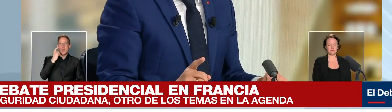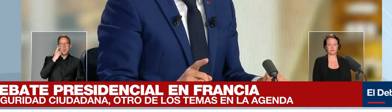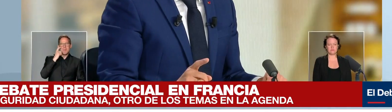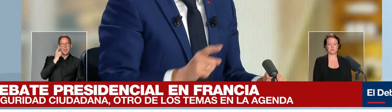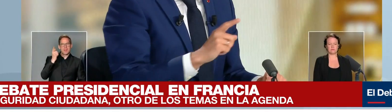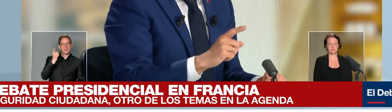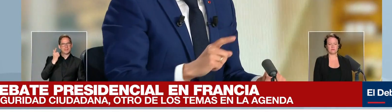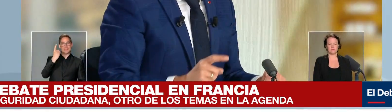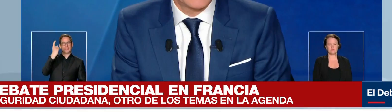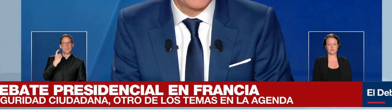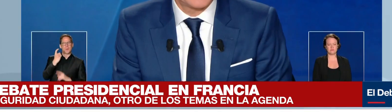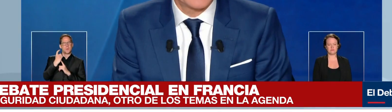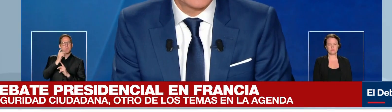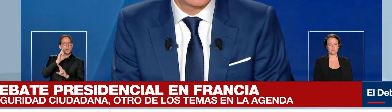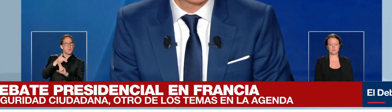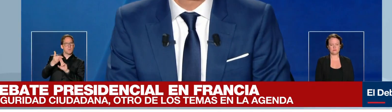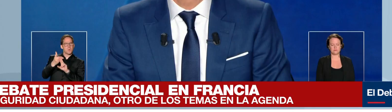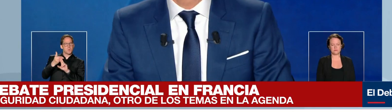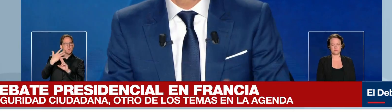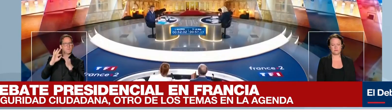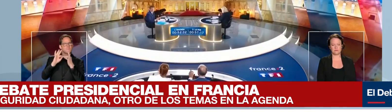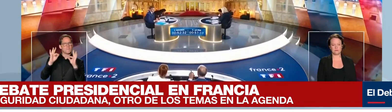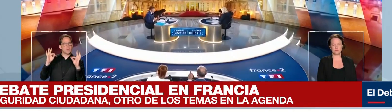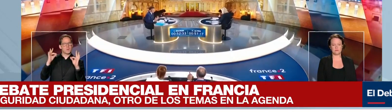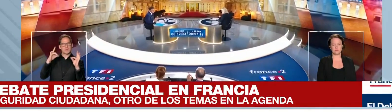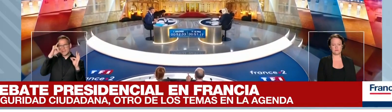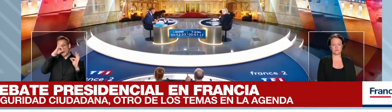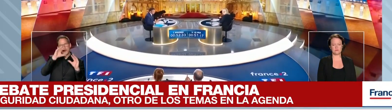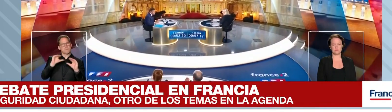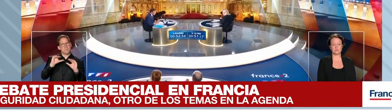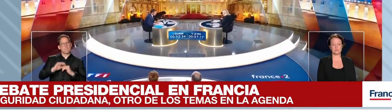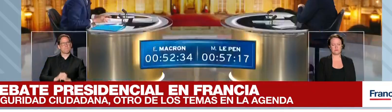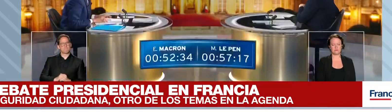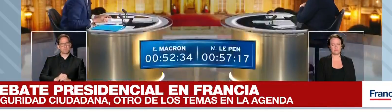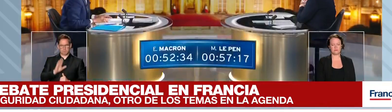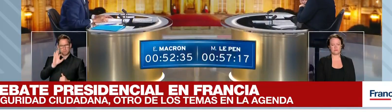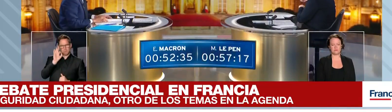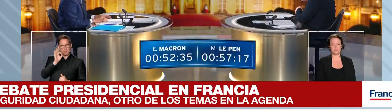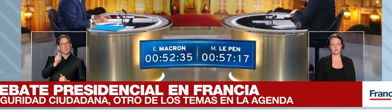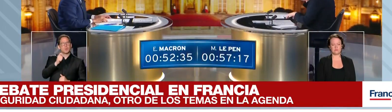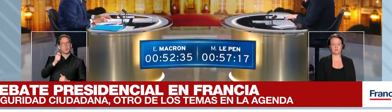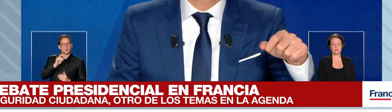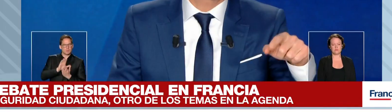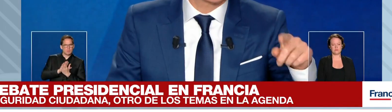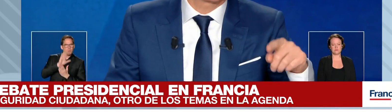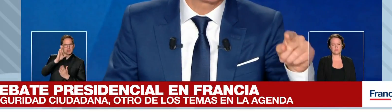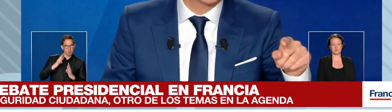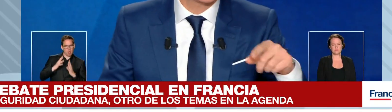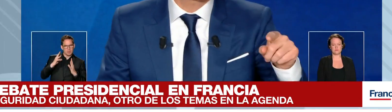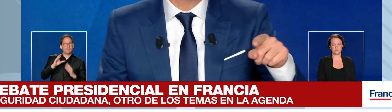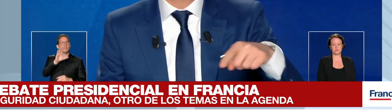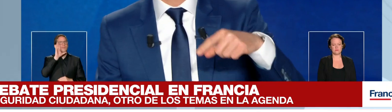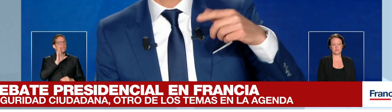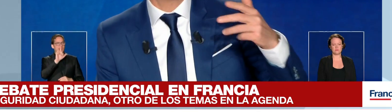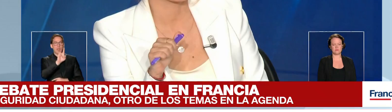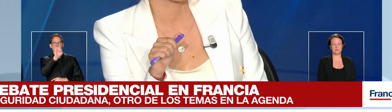difícil responder no a su pregunta, tal como estaba formulada, tanto para ella como para mí. Es evidente que me comprometo, porque he